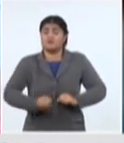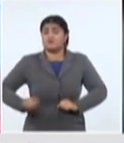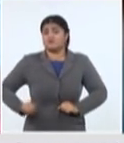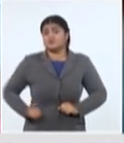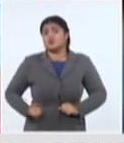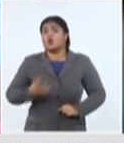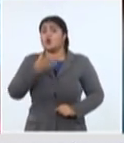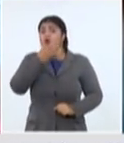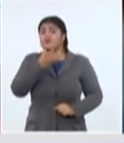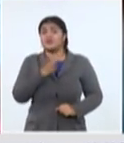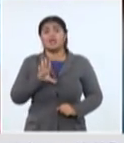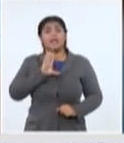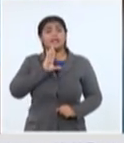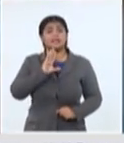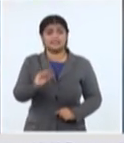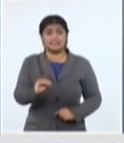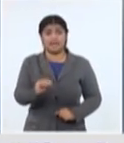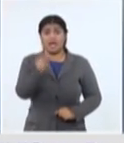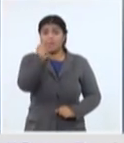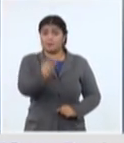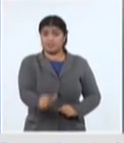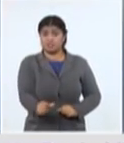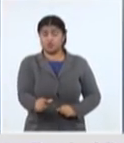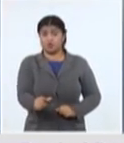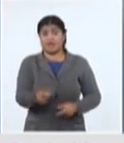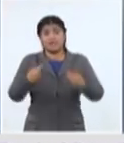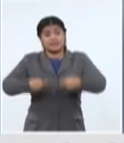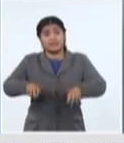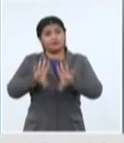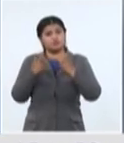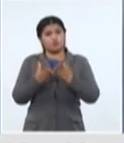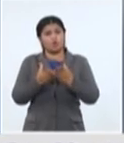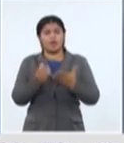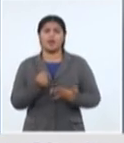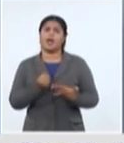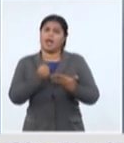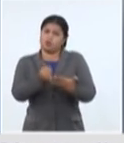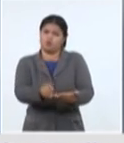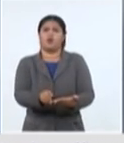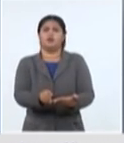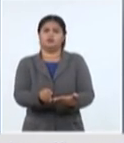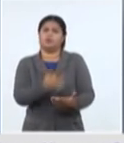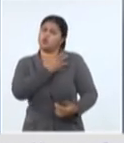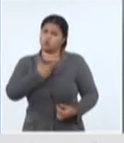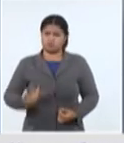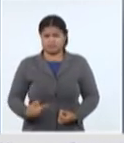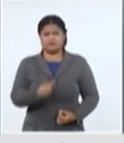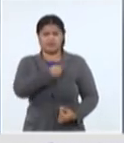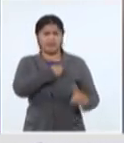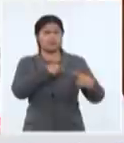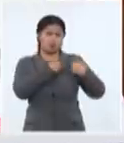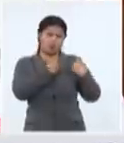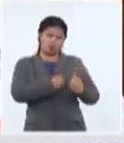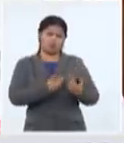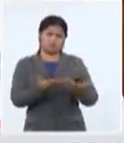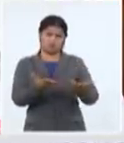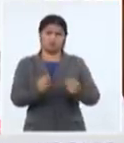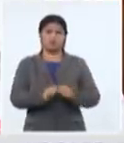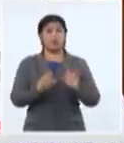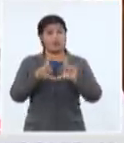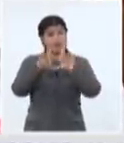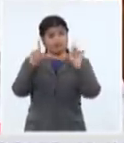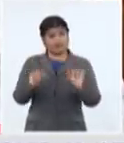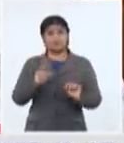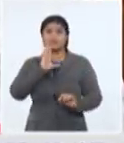no es capaz de ayudar a otros no podrá ser nunca capaz de ayudarse a sí mismo. Es una deuda que teníamos con la humanidad. También